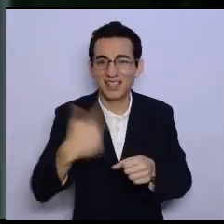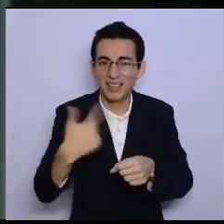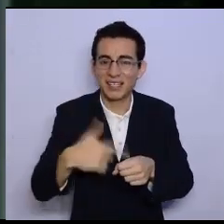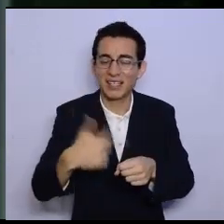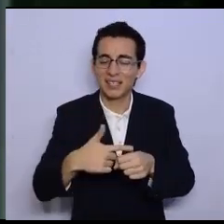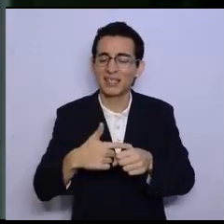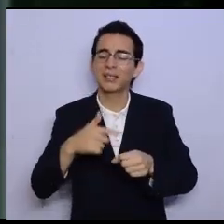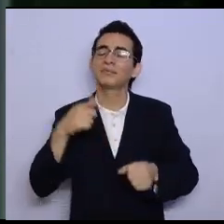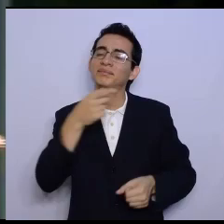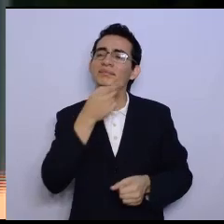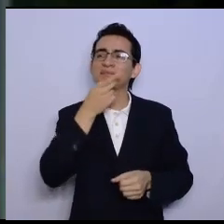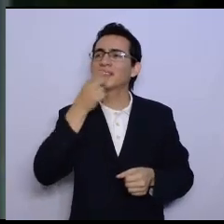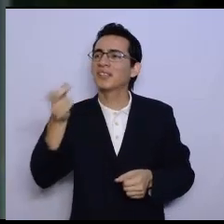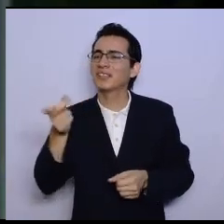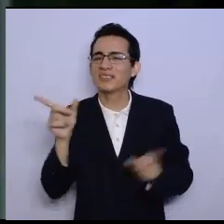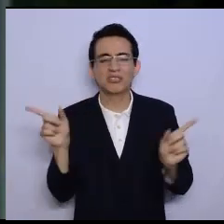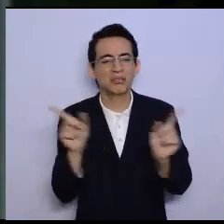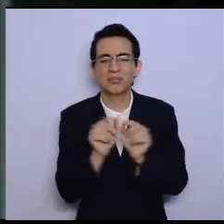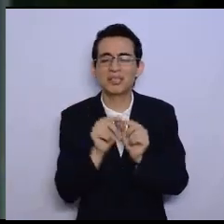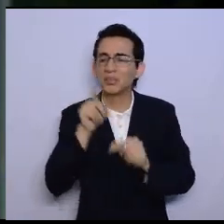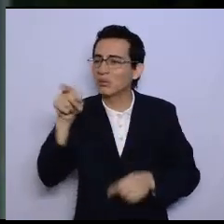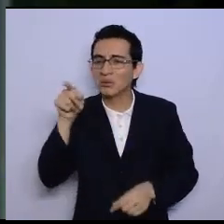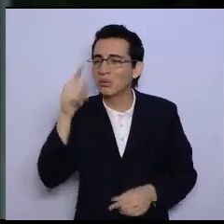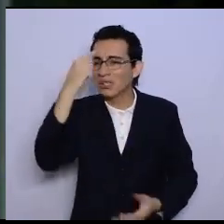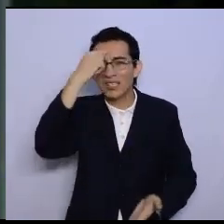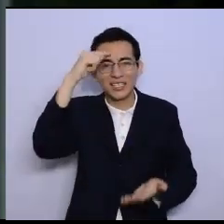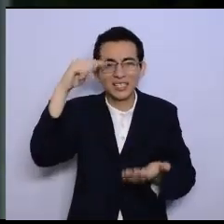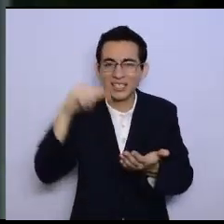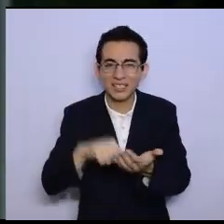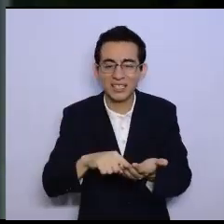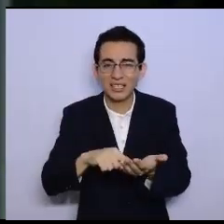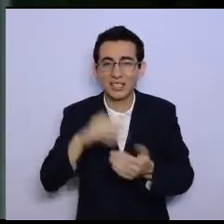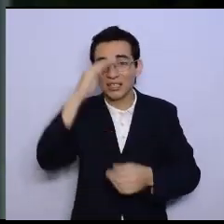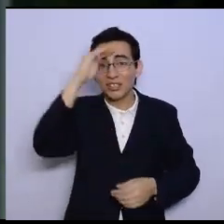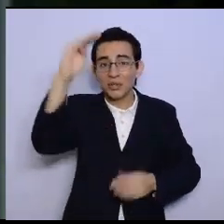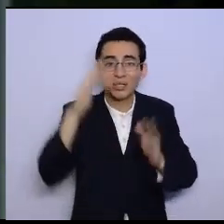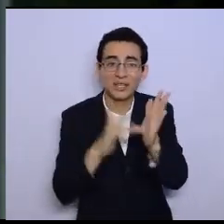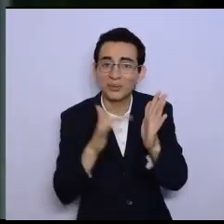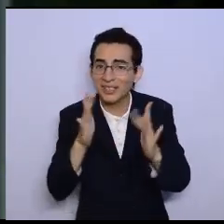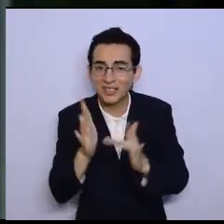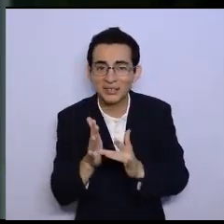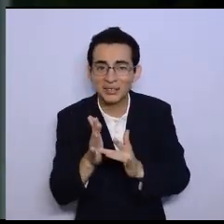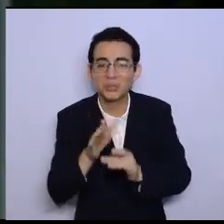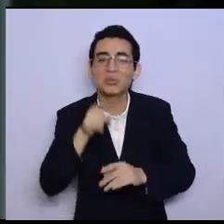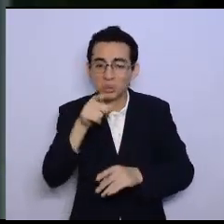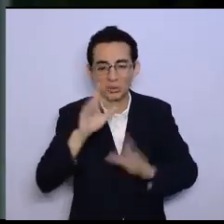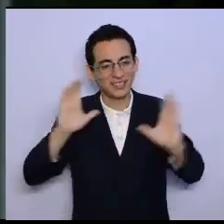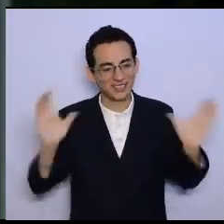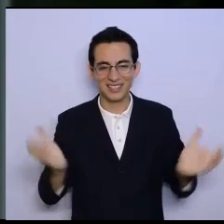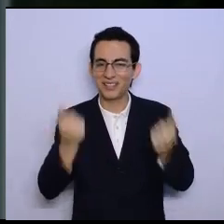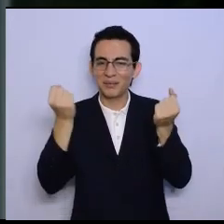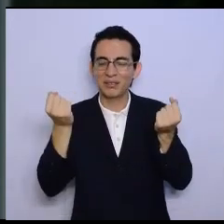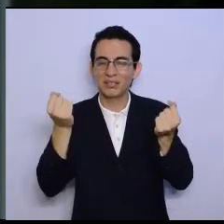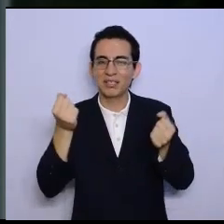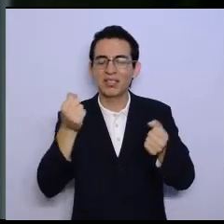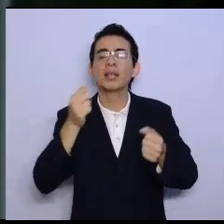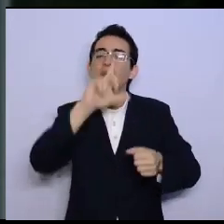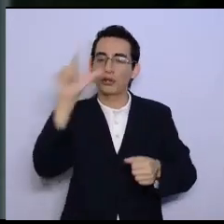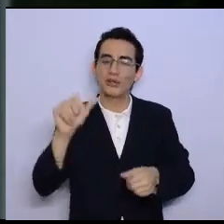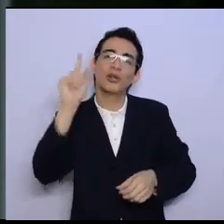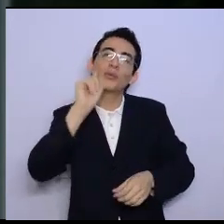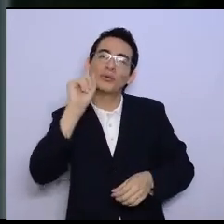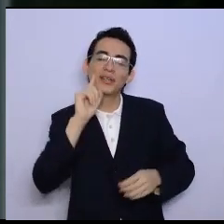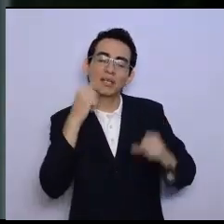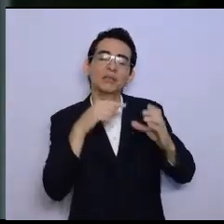de consuelo es creer en el Señor Jesucristo y será salvo, ¿verdad? Como siempre, pastor, le agradezco y